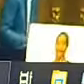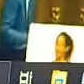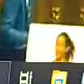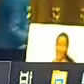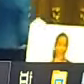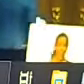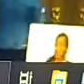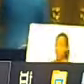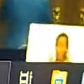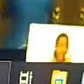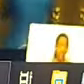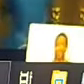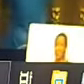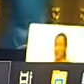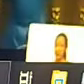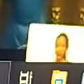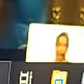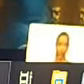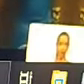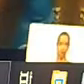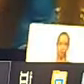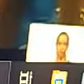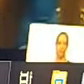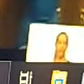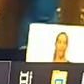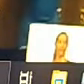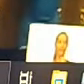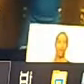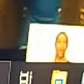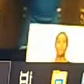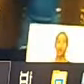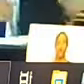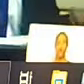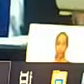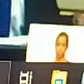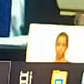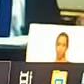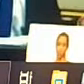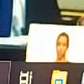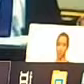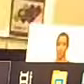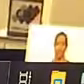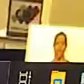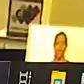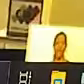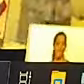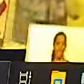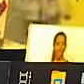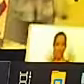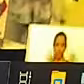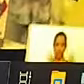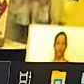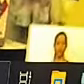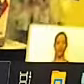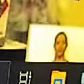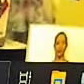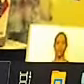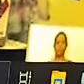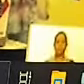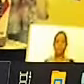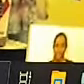prestando ninguna atención al liderazgo político opositor. O sea, el acto del 10 va a ser un rotundo fracaso. O sea, yo